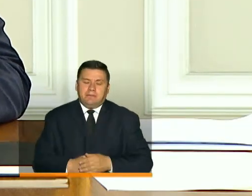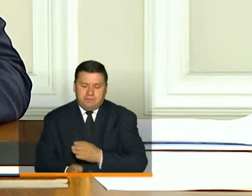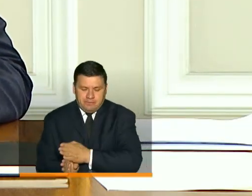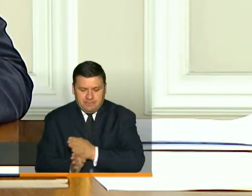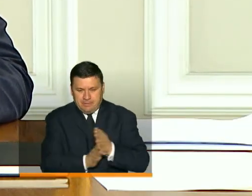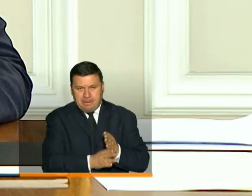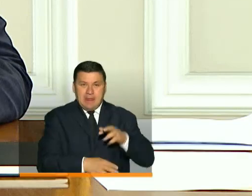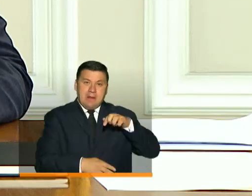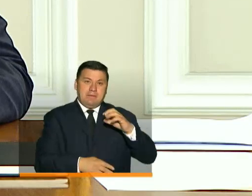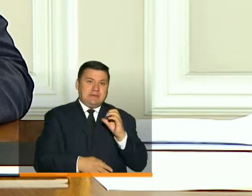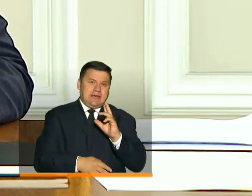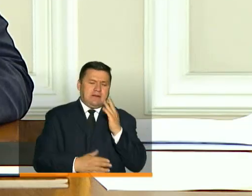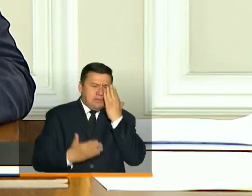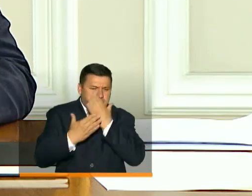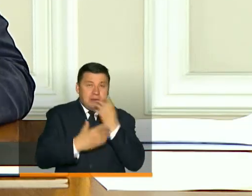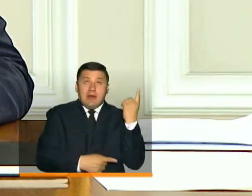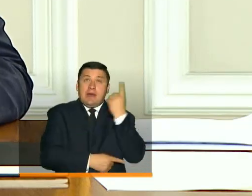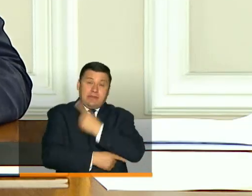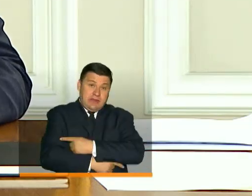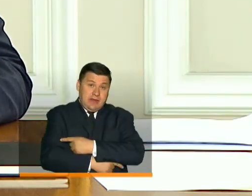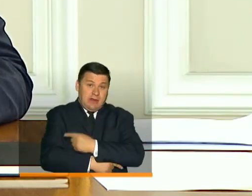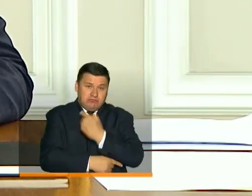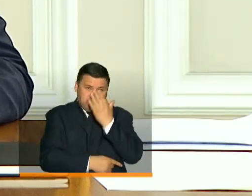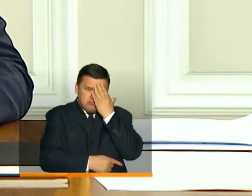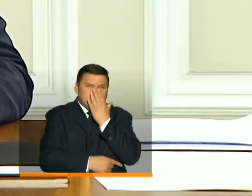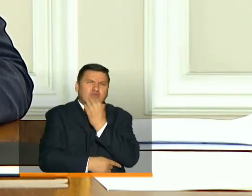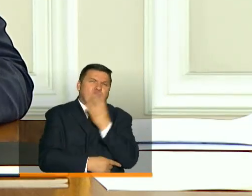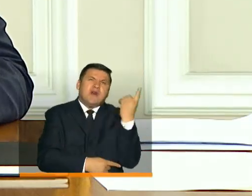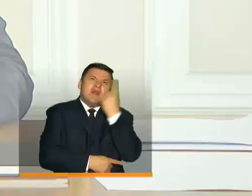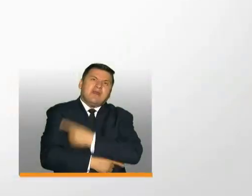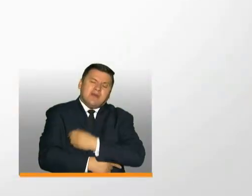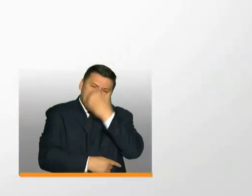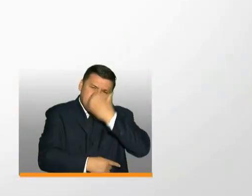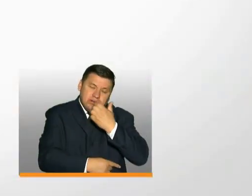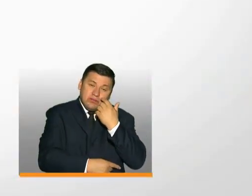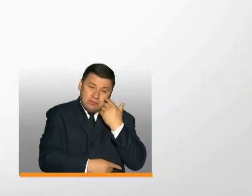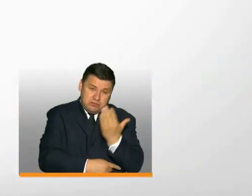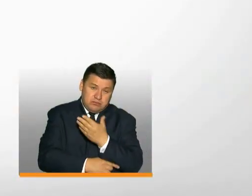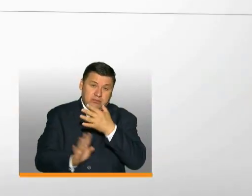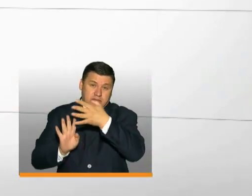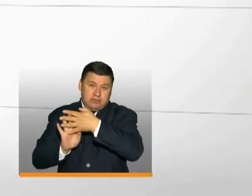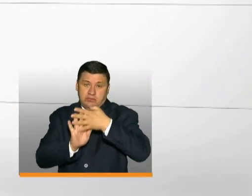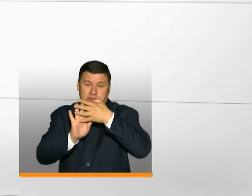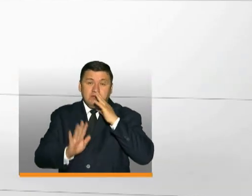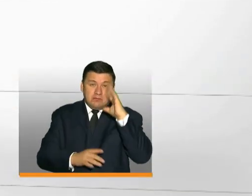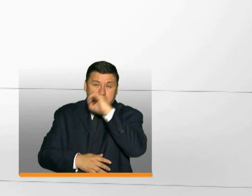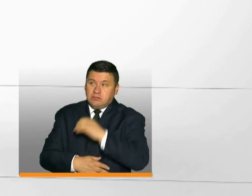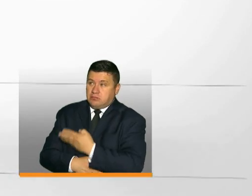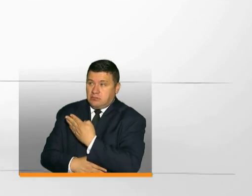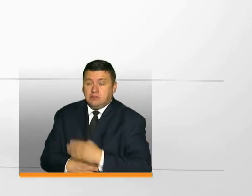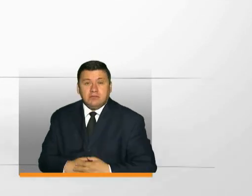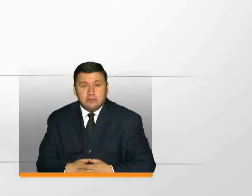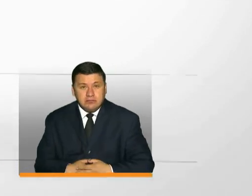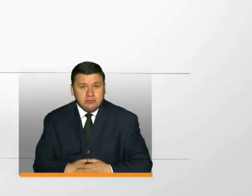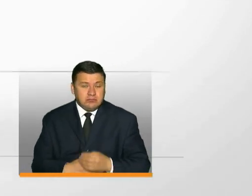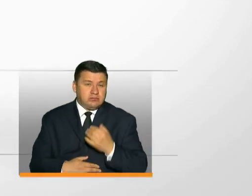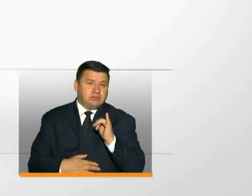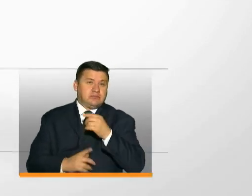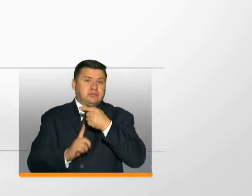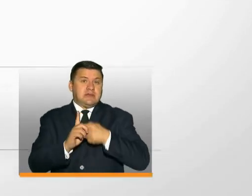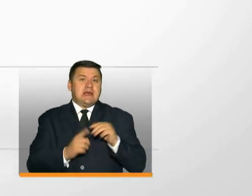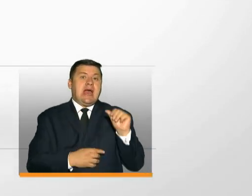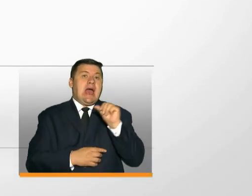de pruebas PCR promedio día, interesante que veamos este cuadro a continuación también. donde nos damos cuenta que hemos llegado en el